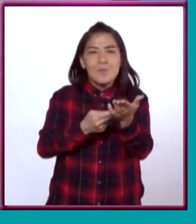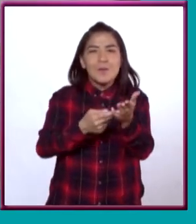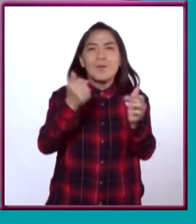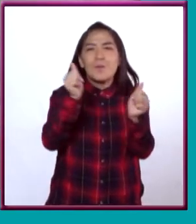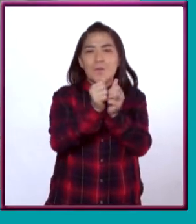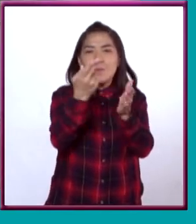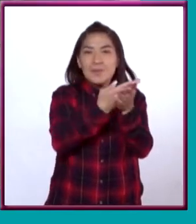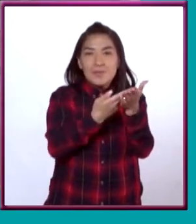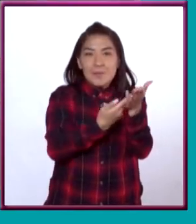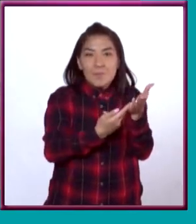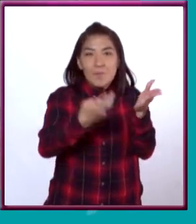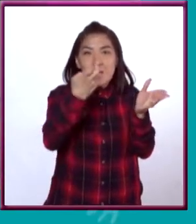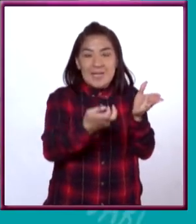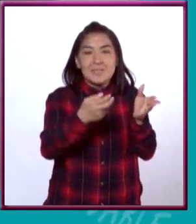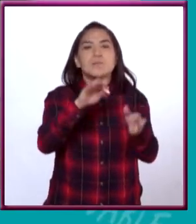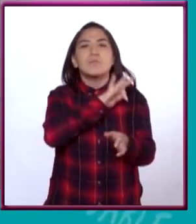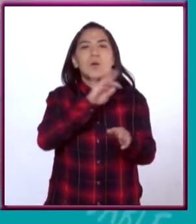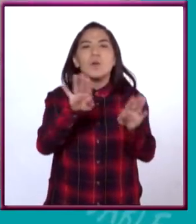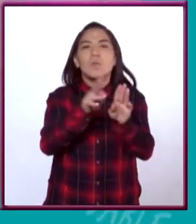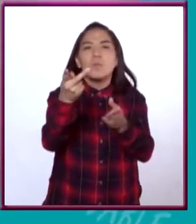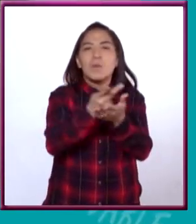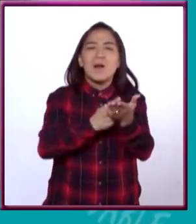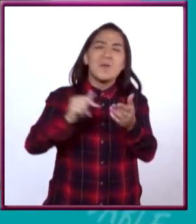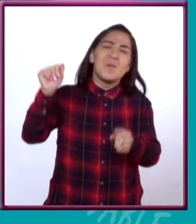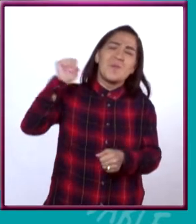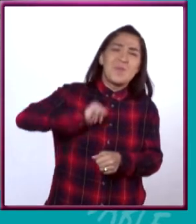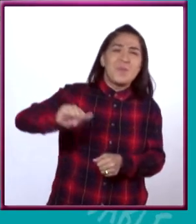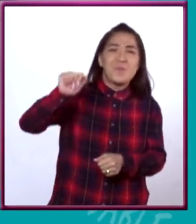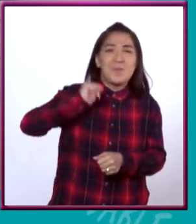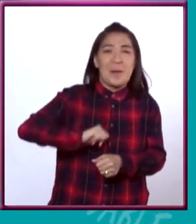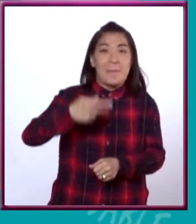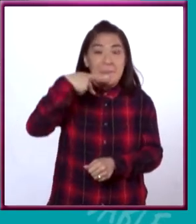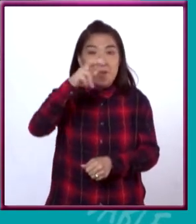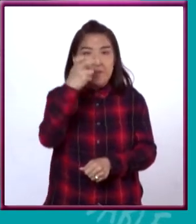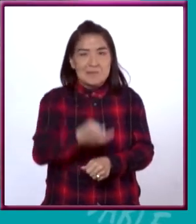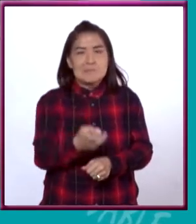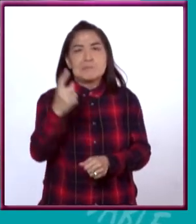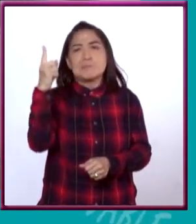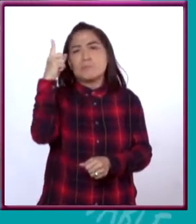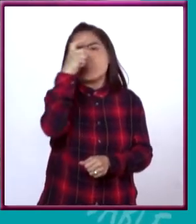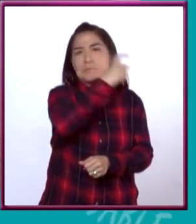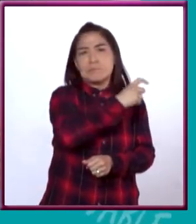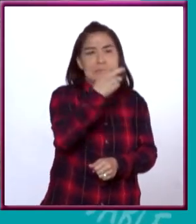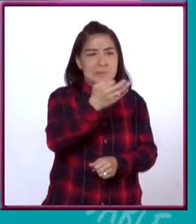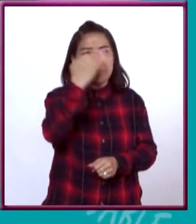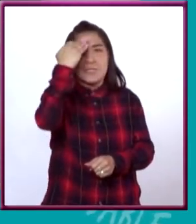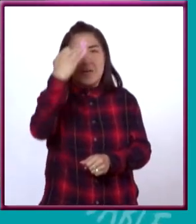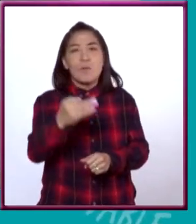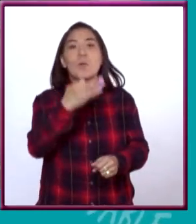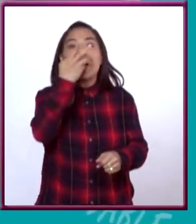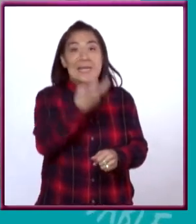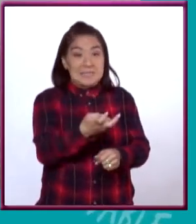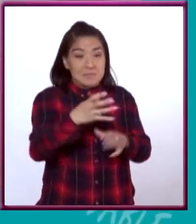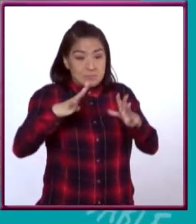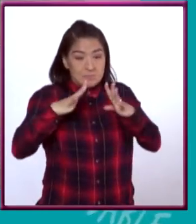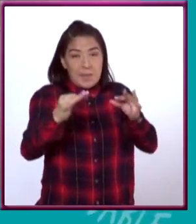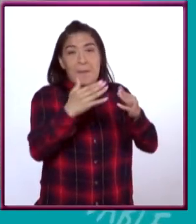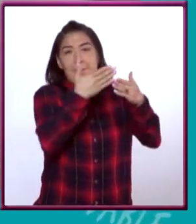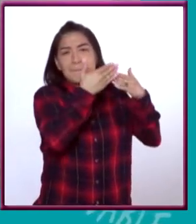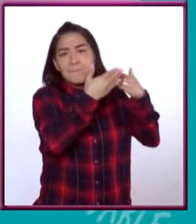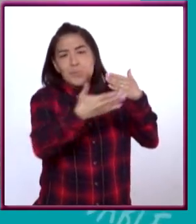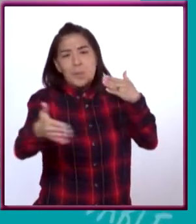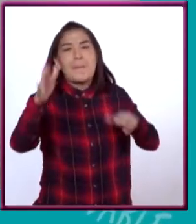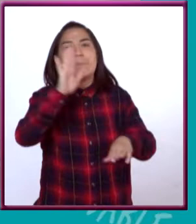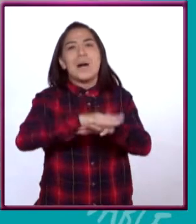Tal vez podría considerarse como un programa primitivo, pero era muy complejo para su época y fue el precursor de muchos